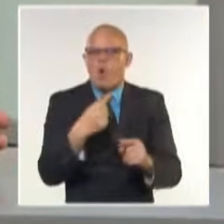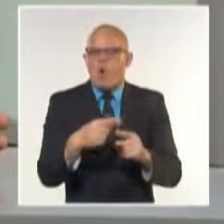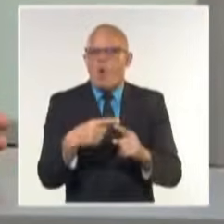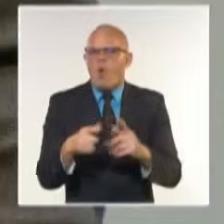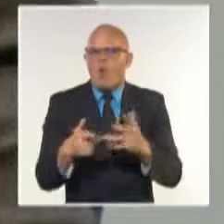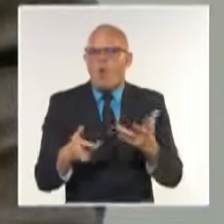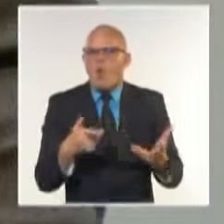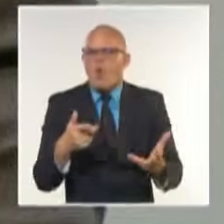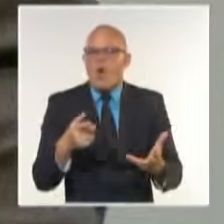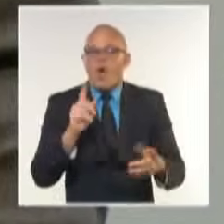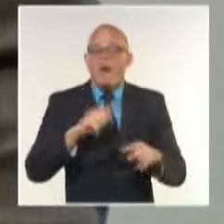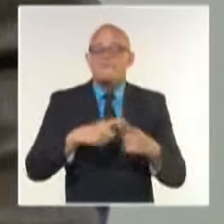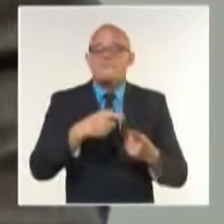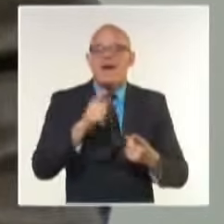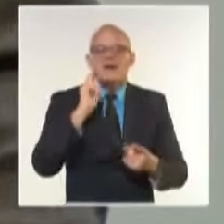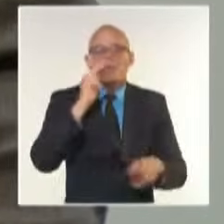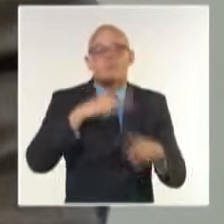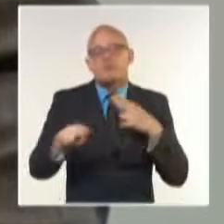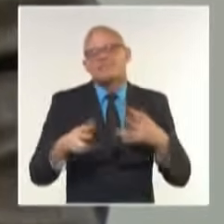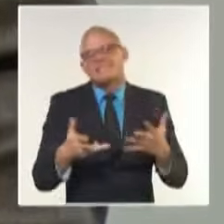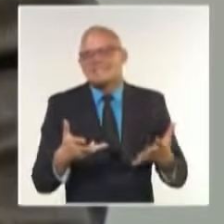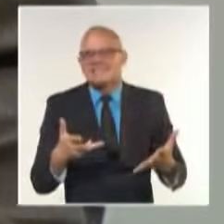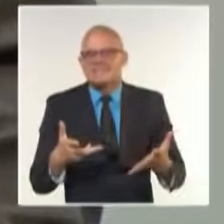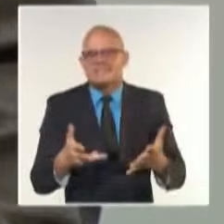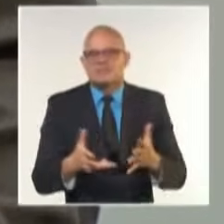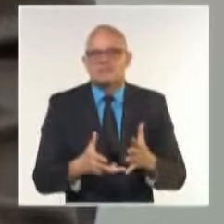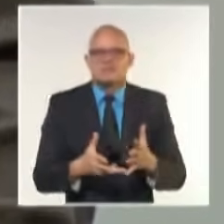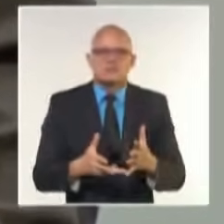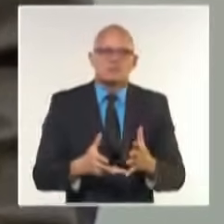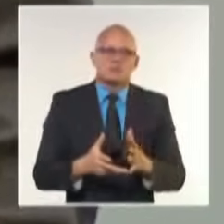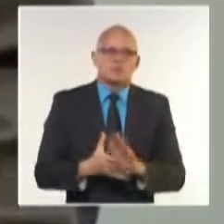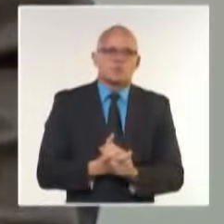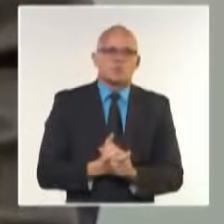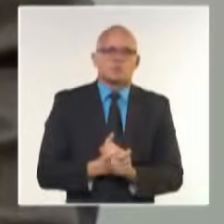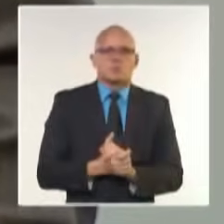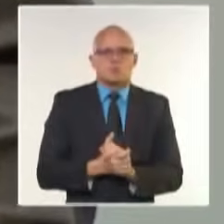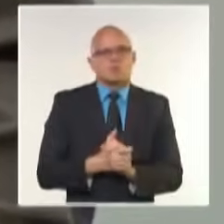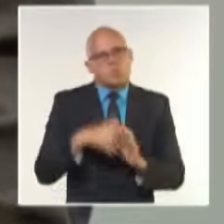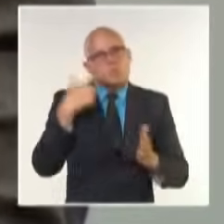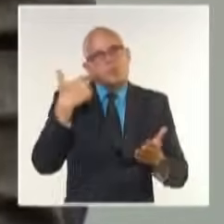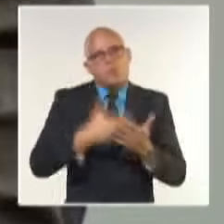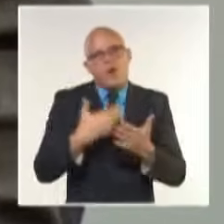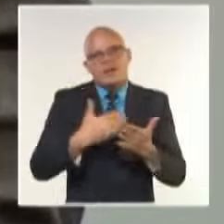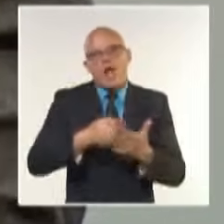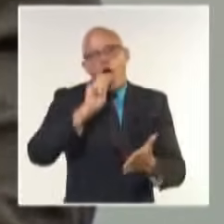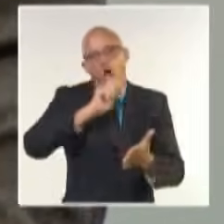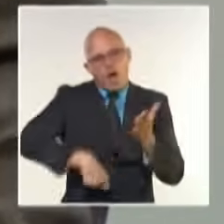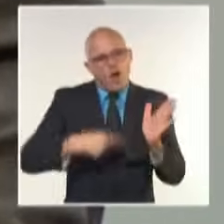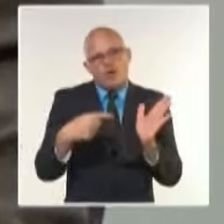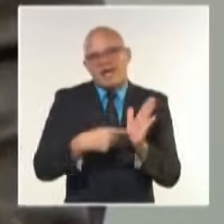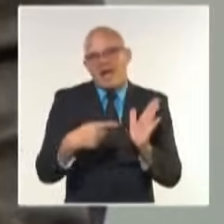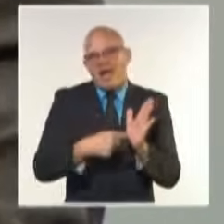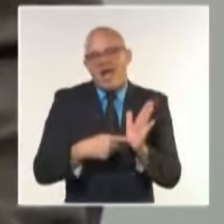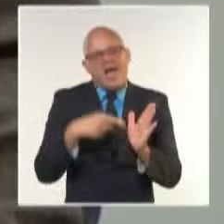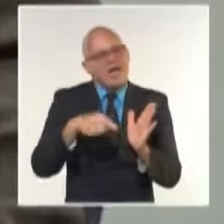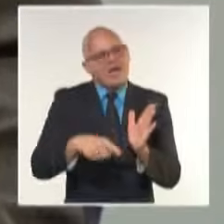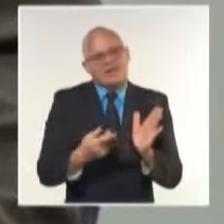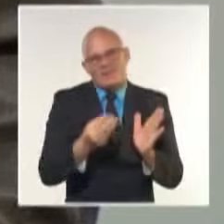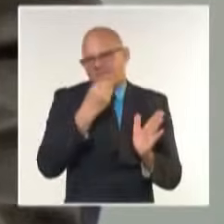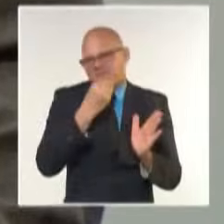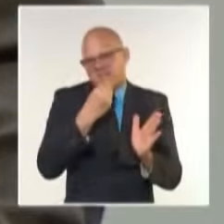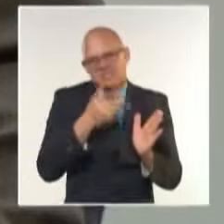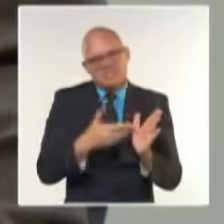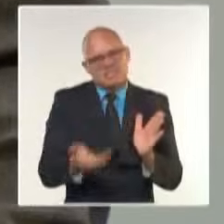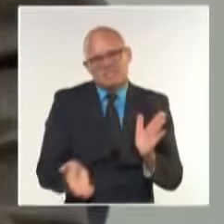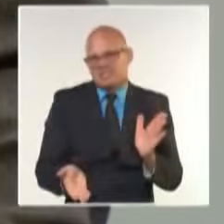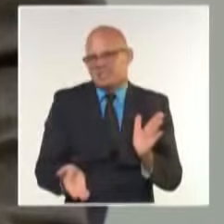encontraran los 13 millones. Eso demuestra, Humberto, que realmente este contrato fue una simulación realmente de un contrato